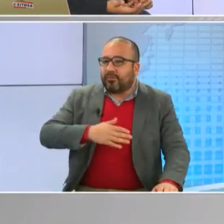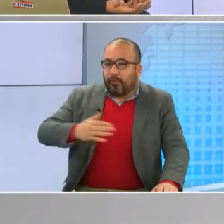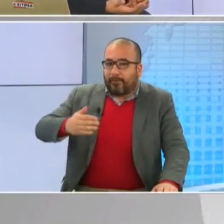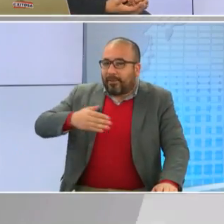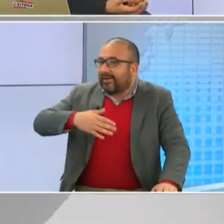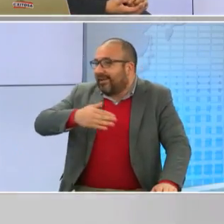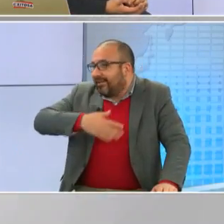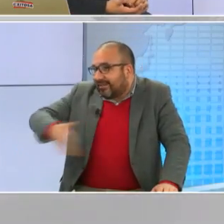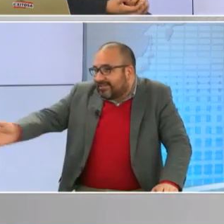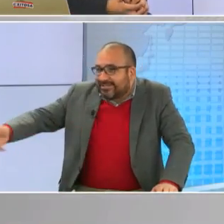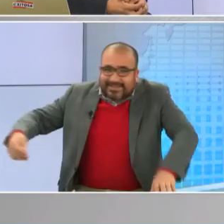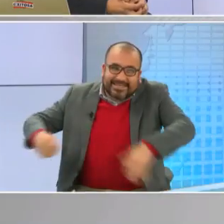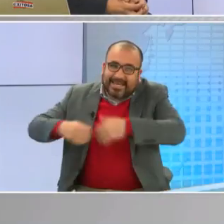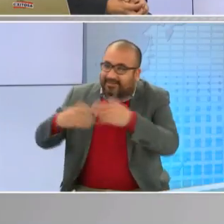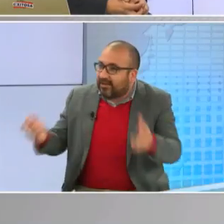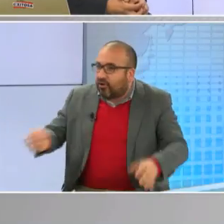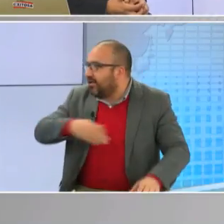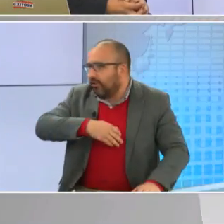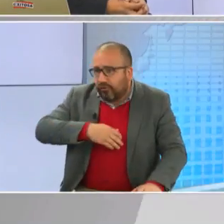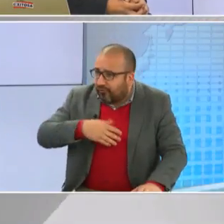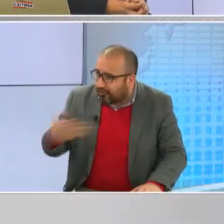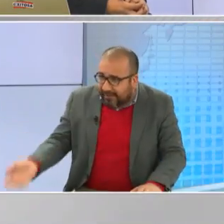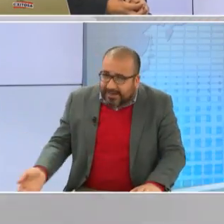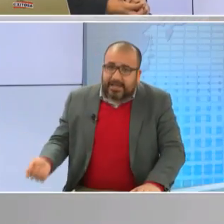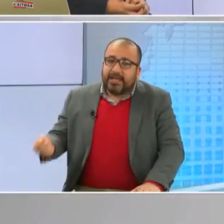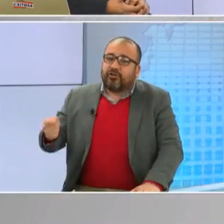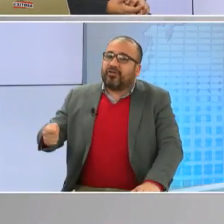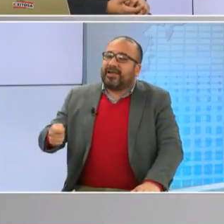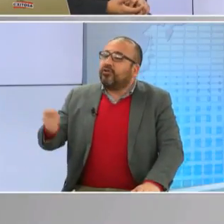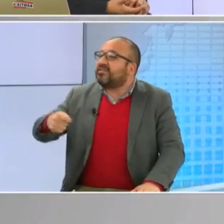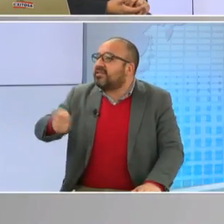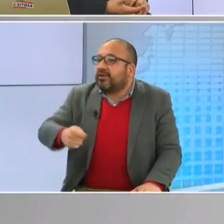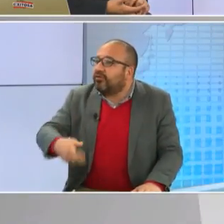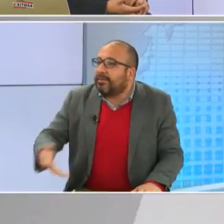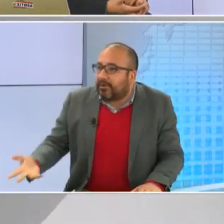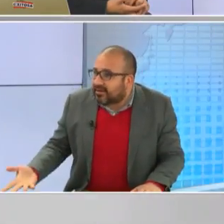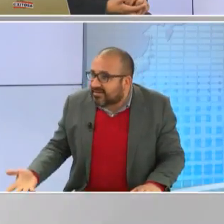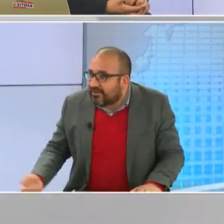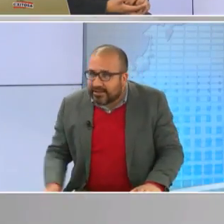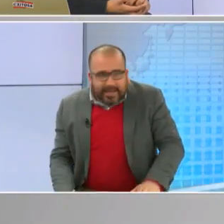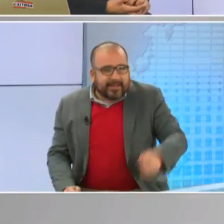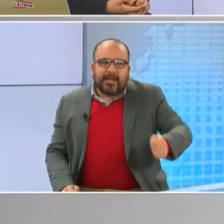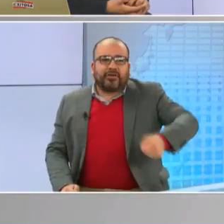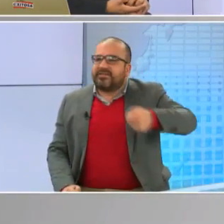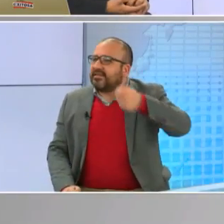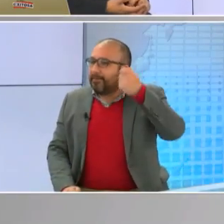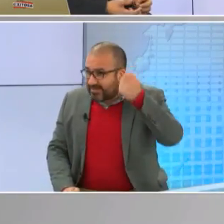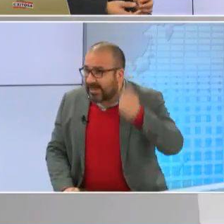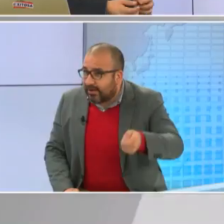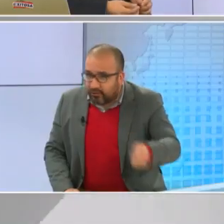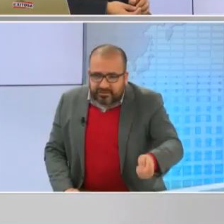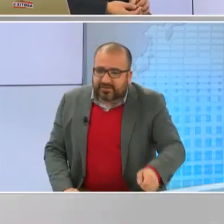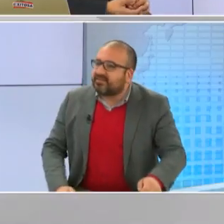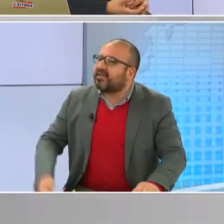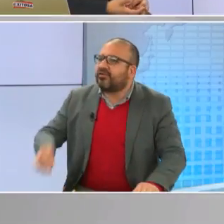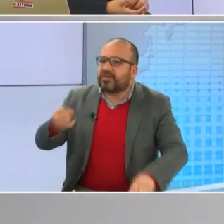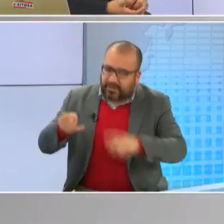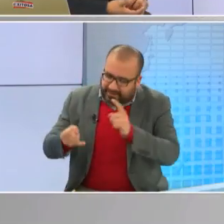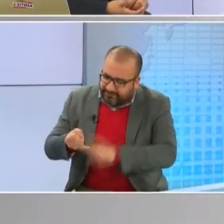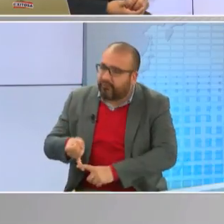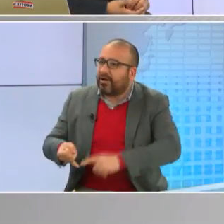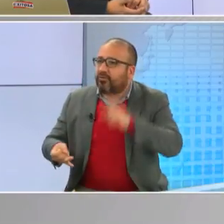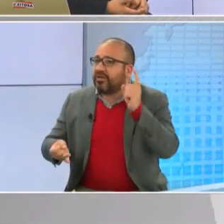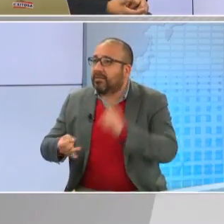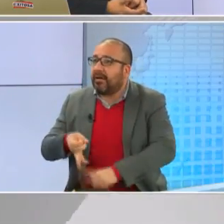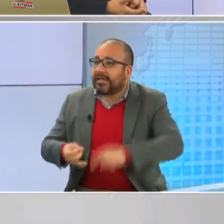es un parque de taxistas gigantesco, ninguno formal, donde no existe ningún tipo de trazabilidad, donde si te pasa algo con ese taxista no sabes